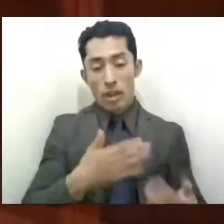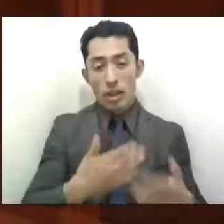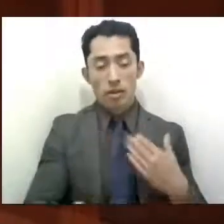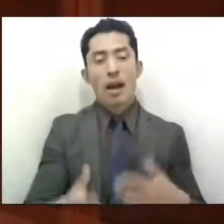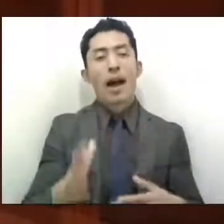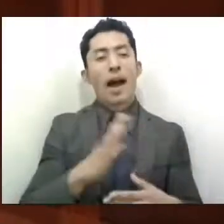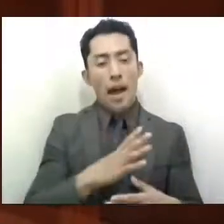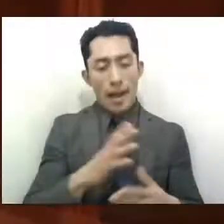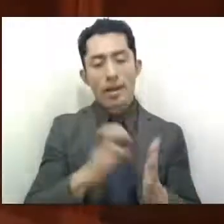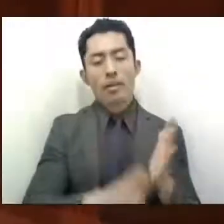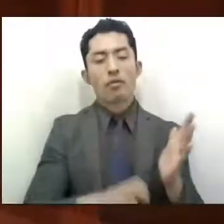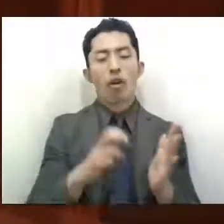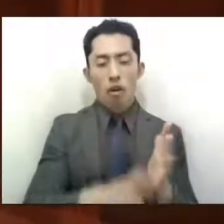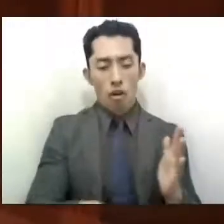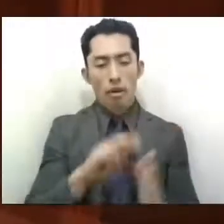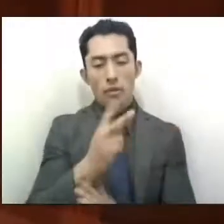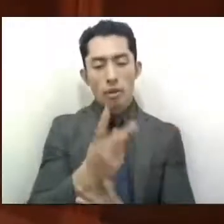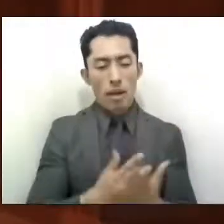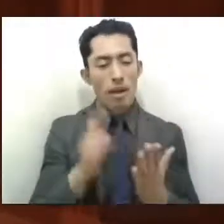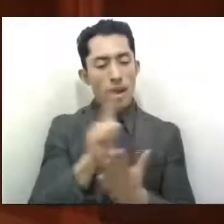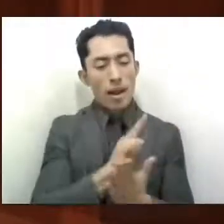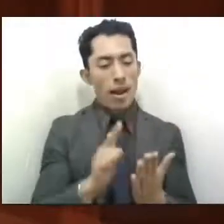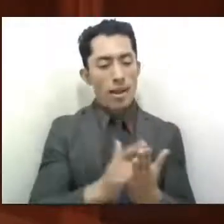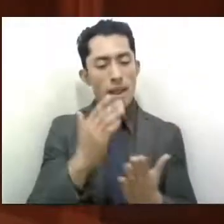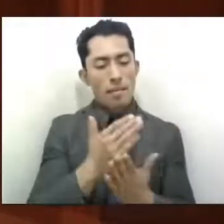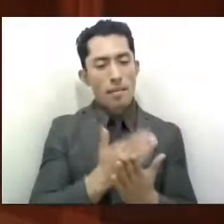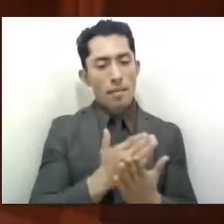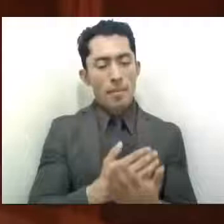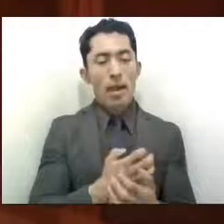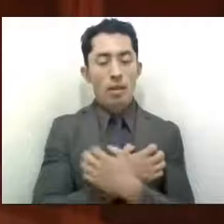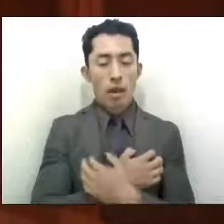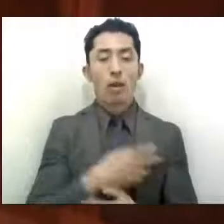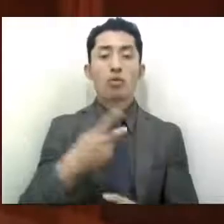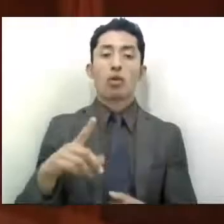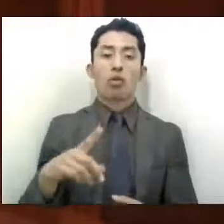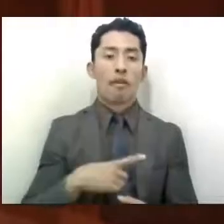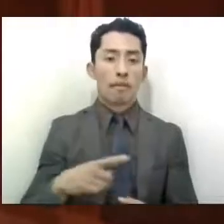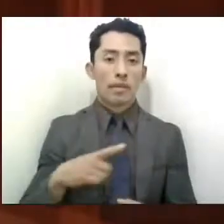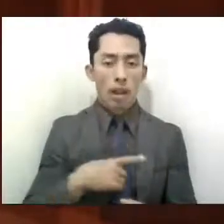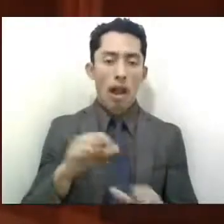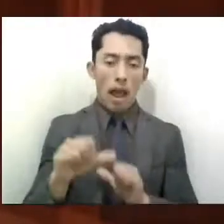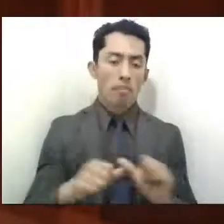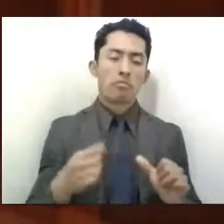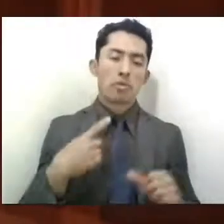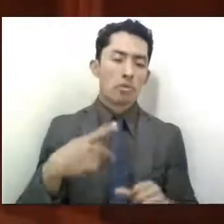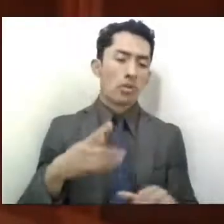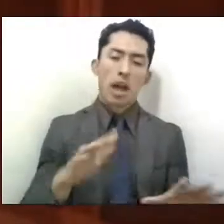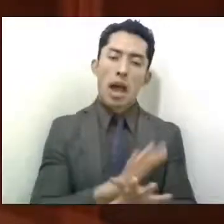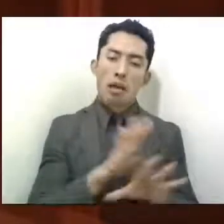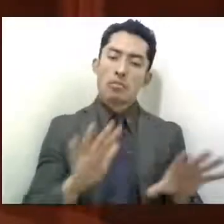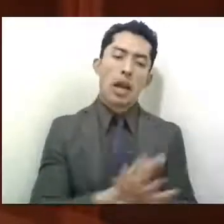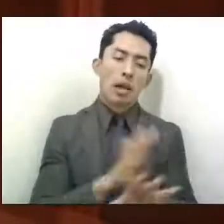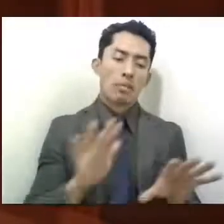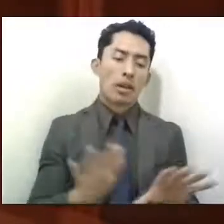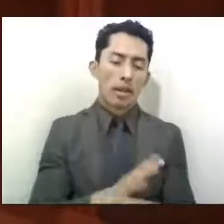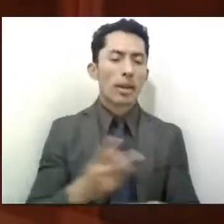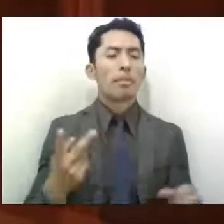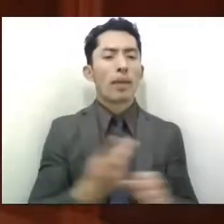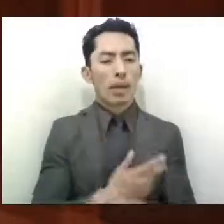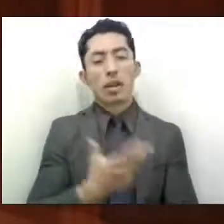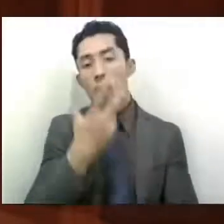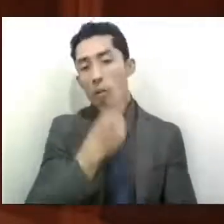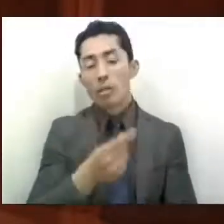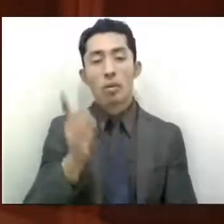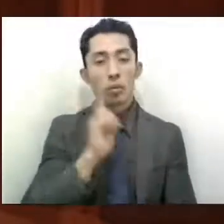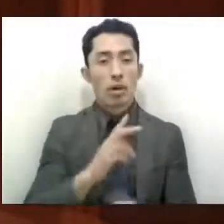políticas educativas que cada gobierno ha implementado, lo que ha significado para las maestras y maestros mexicanos